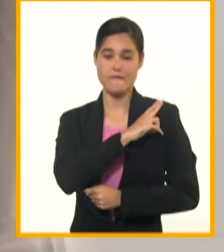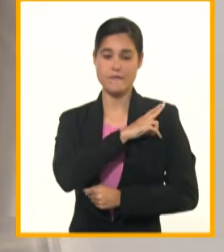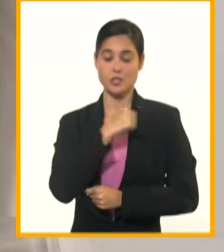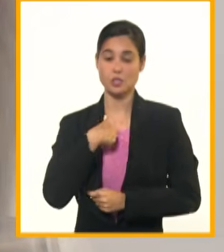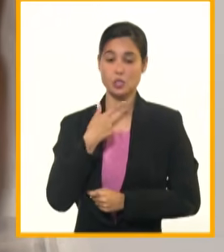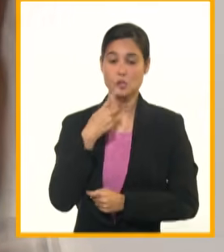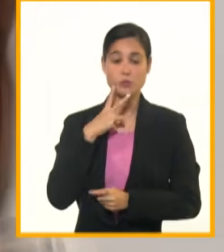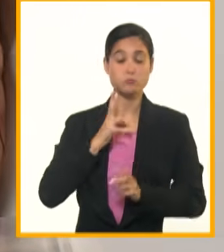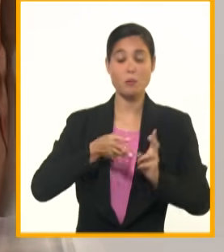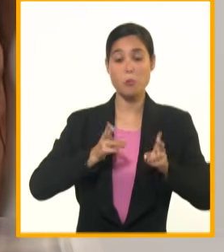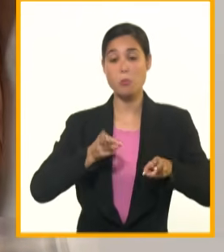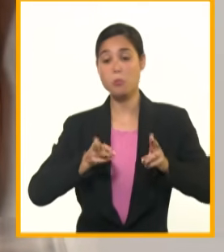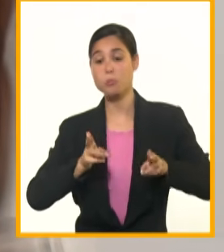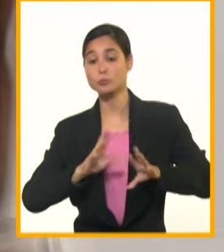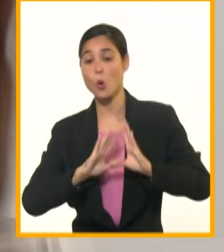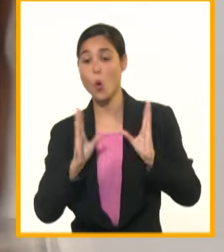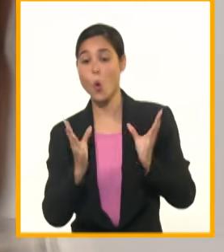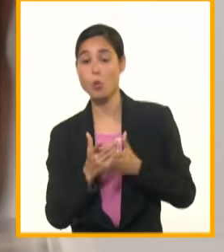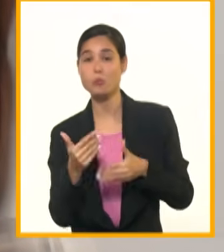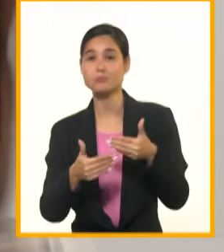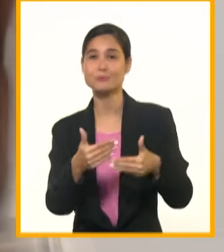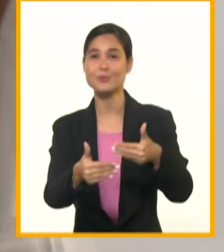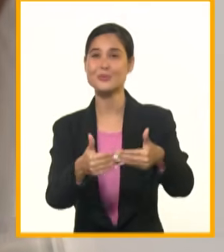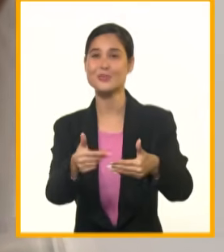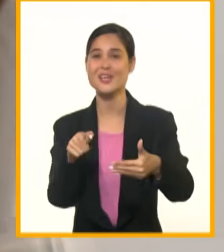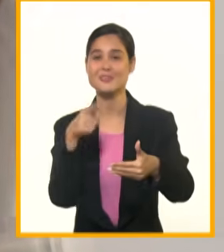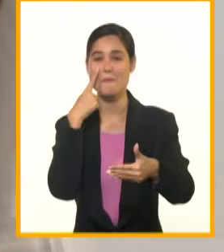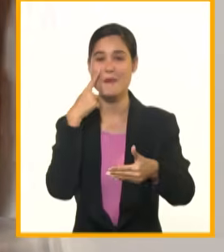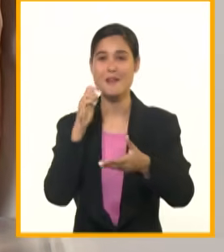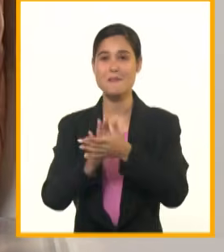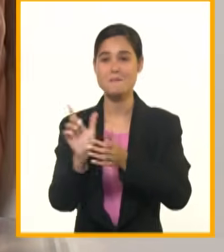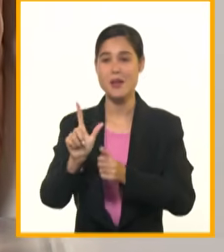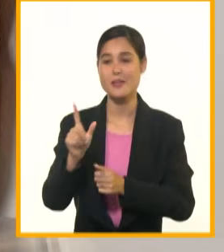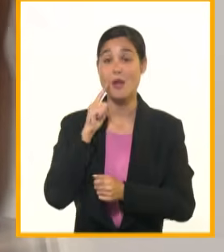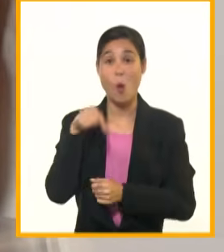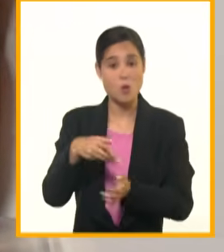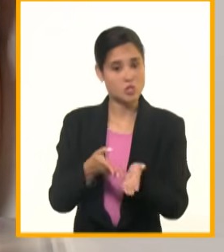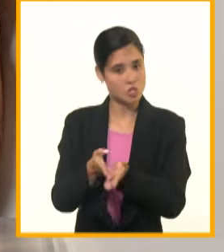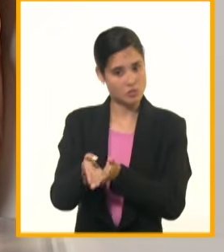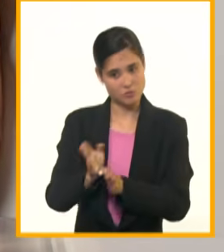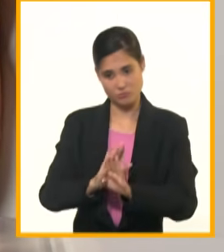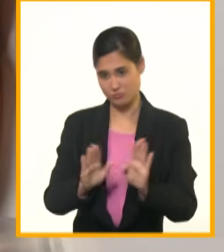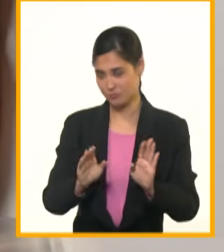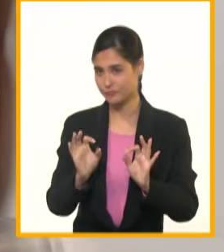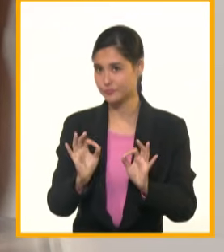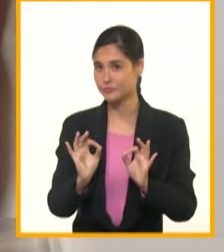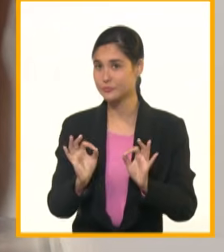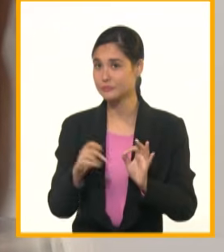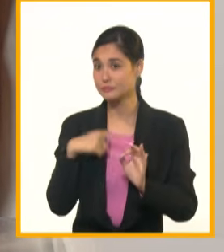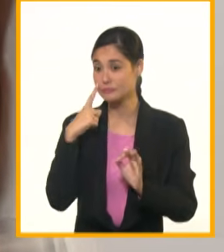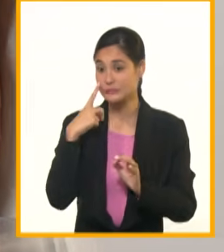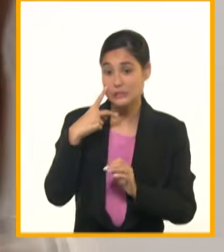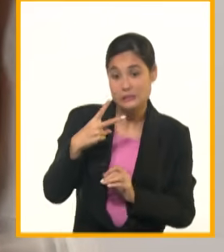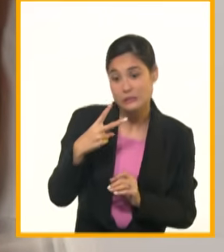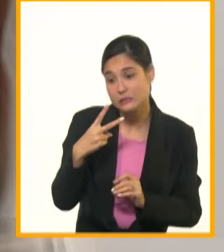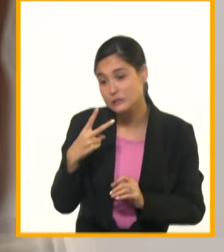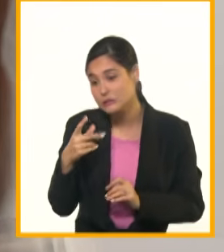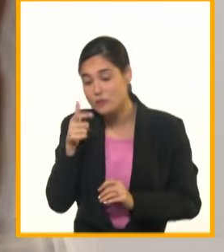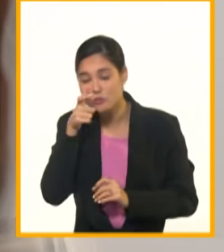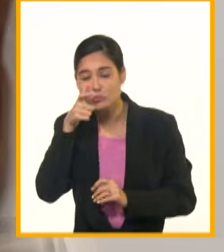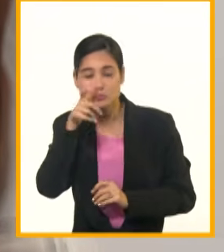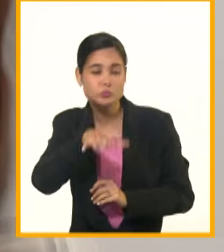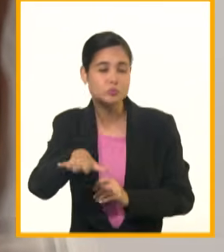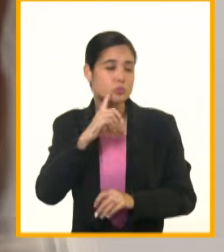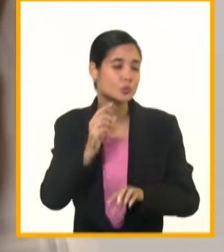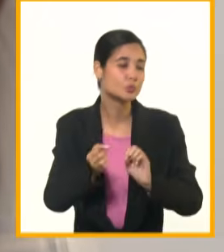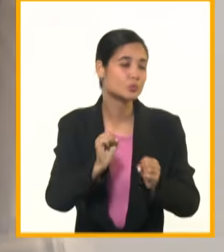los que nos chequeaban, todo ese proceso que hoy se mantiene, ese nivel de chequeo, también permitió